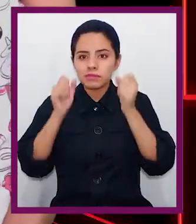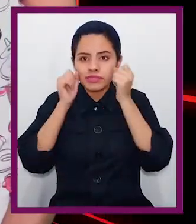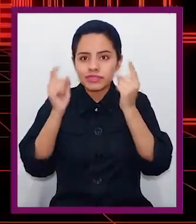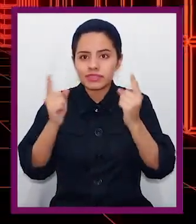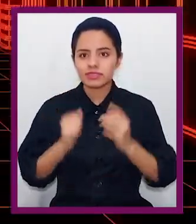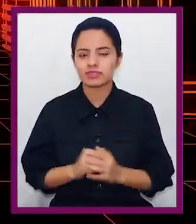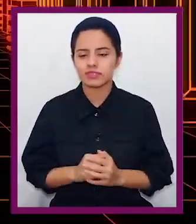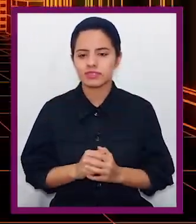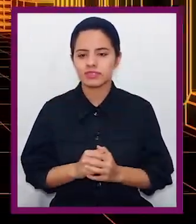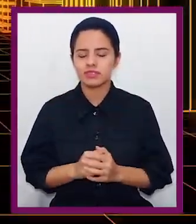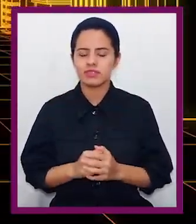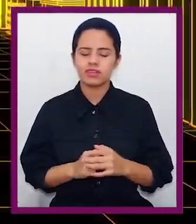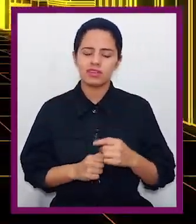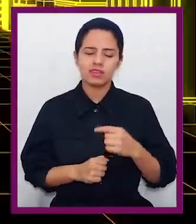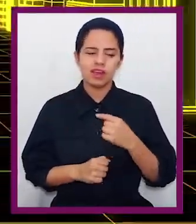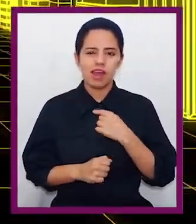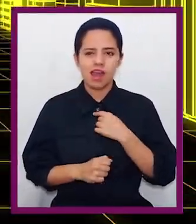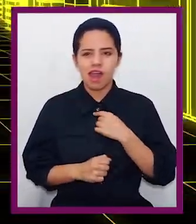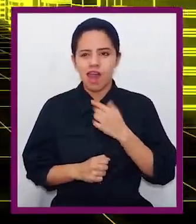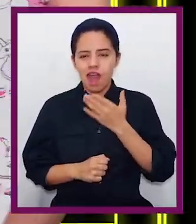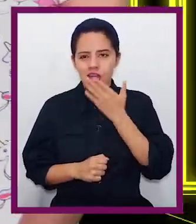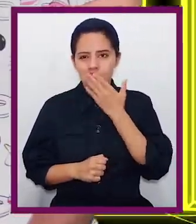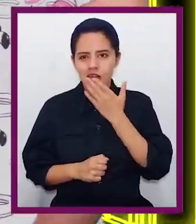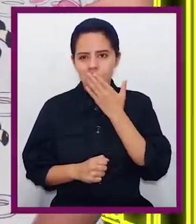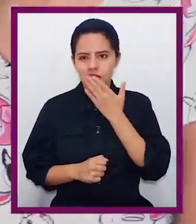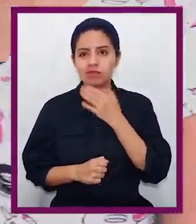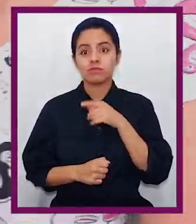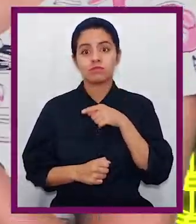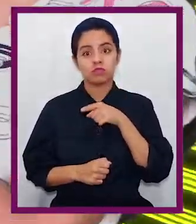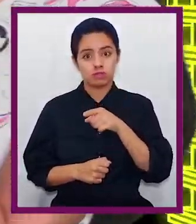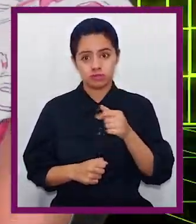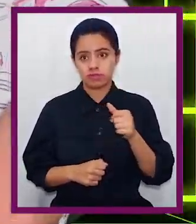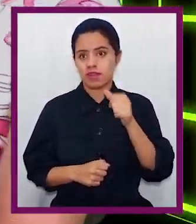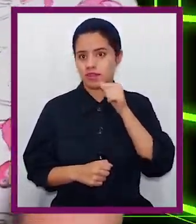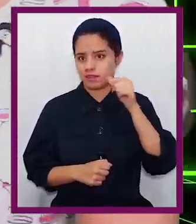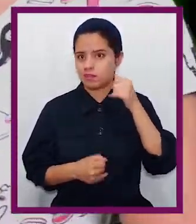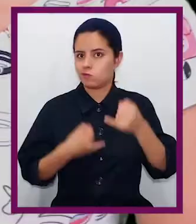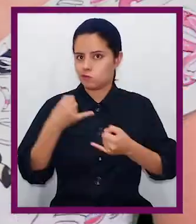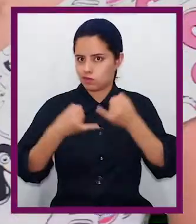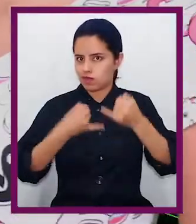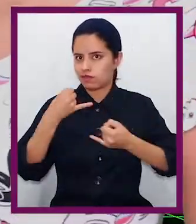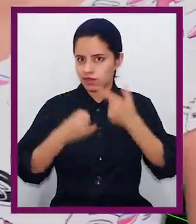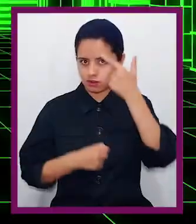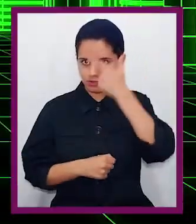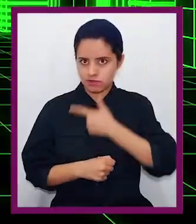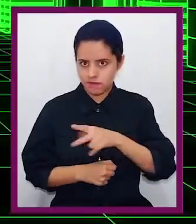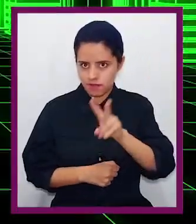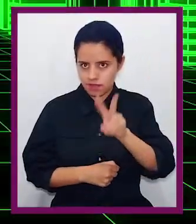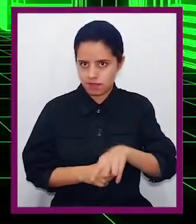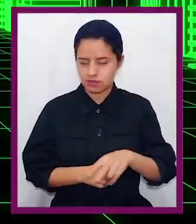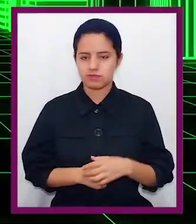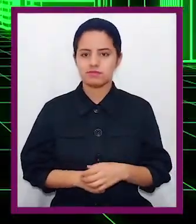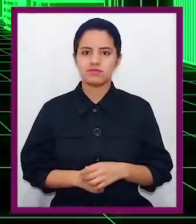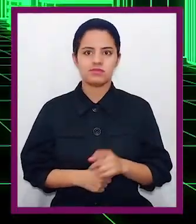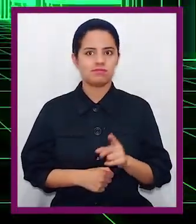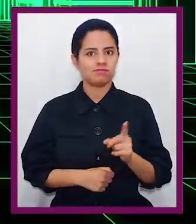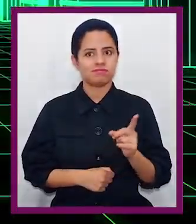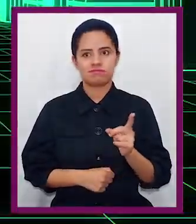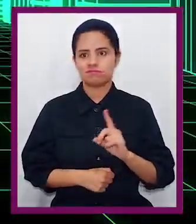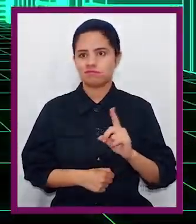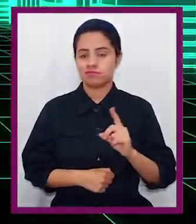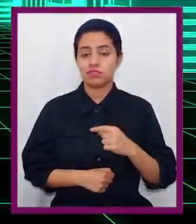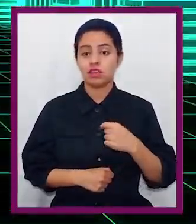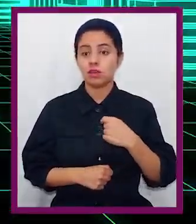amaneciste? Ay, pues sigo con sueño. ¿Y eso? Te quedaste jugando hasta tarde, ¿verdad? ¡Uy, no! Pues